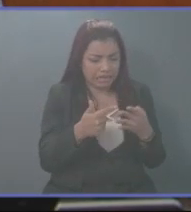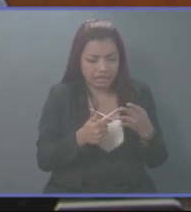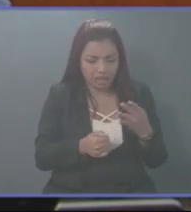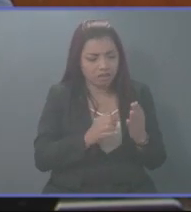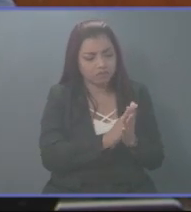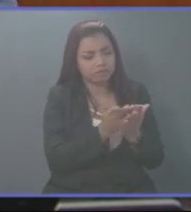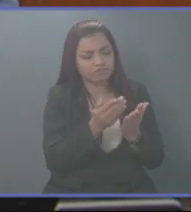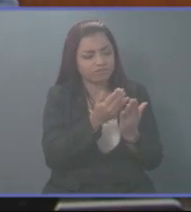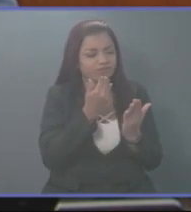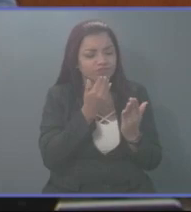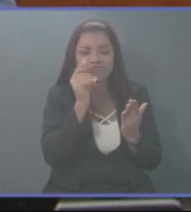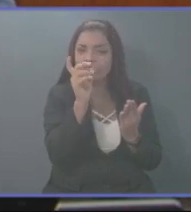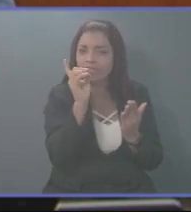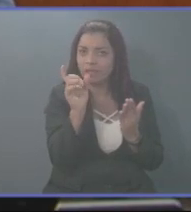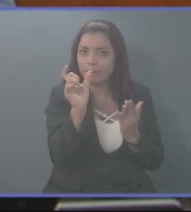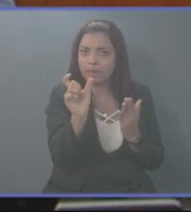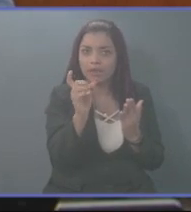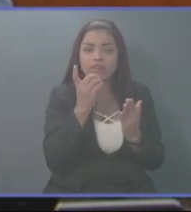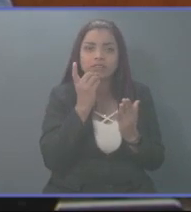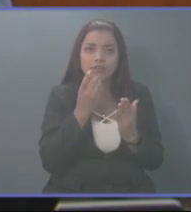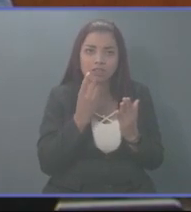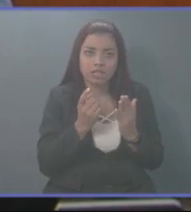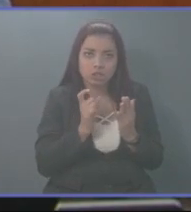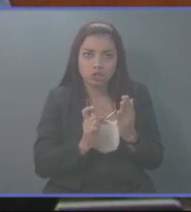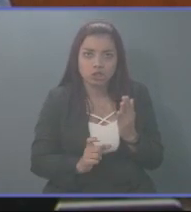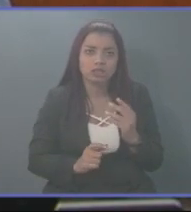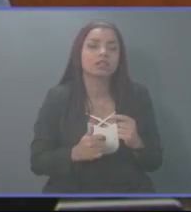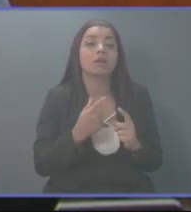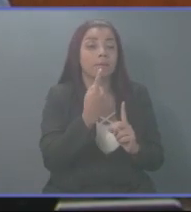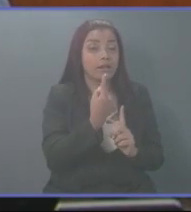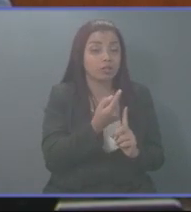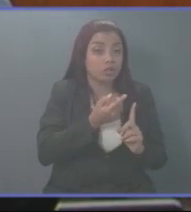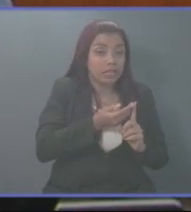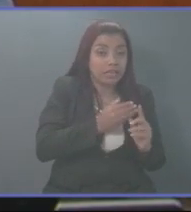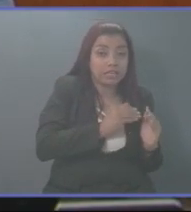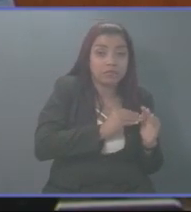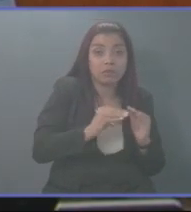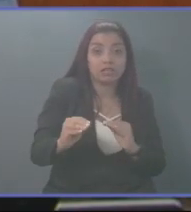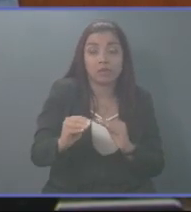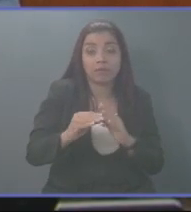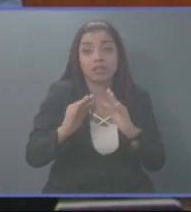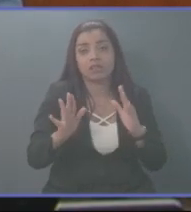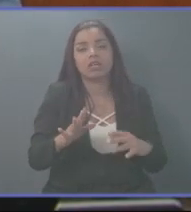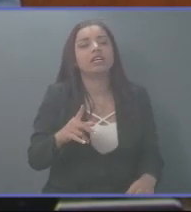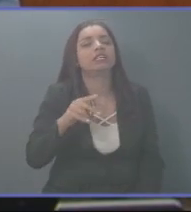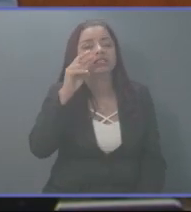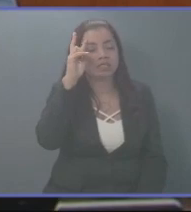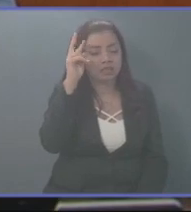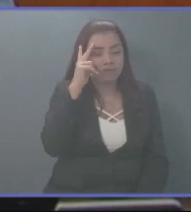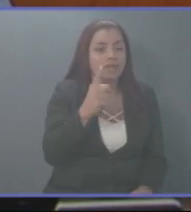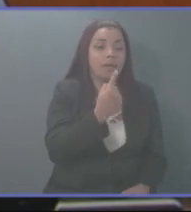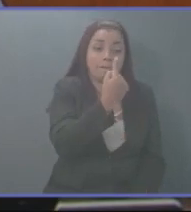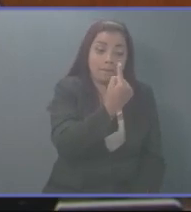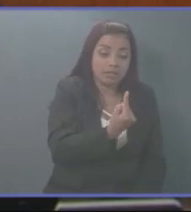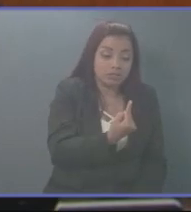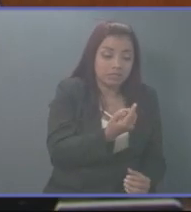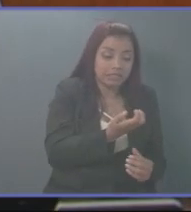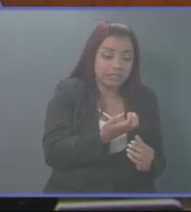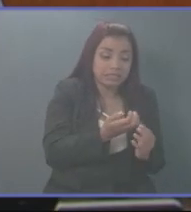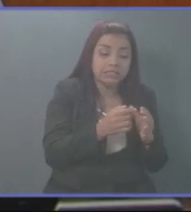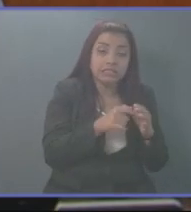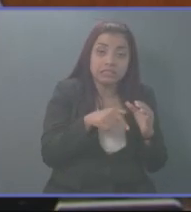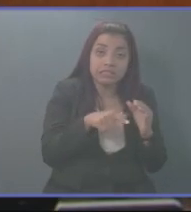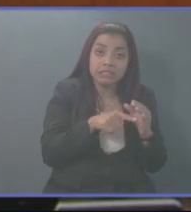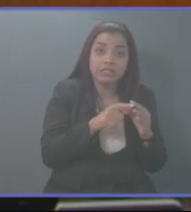definiciones. Persona es en condición de desplazamiento forzado interno. Son todas aquellas personas que se han visto